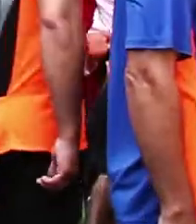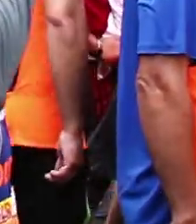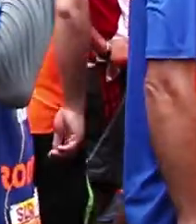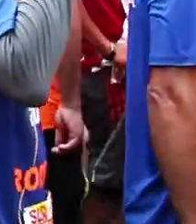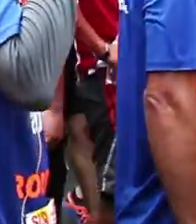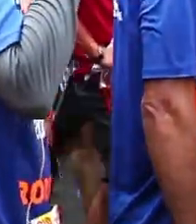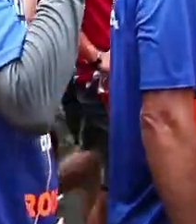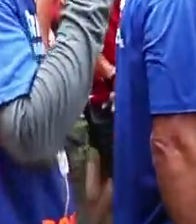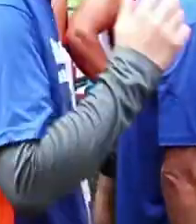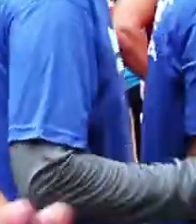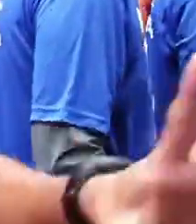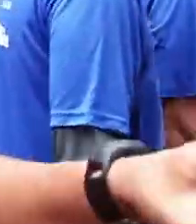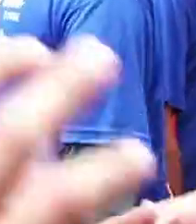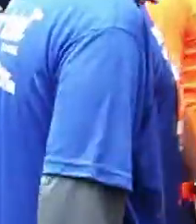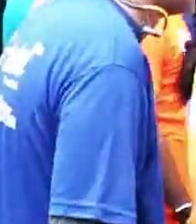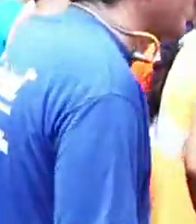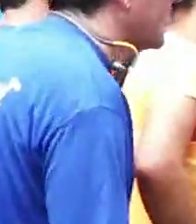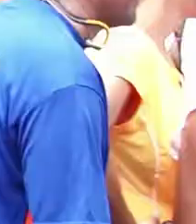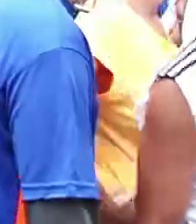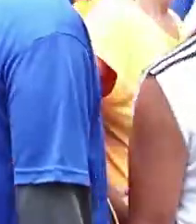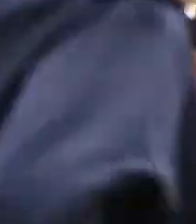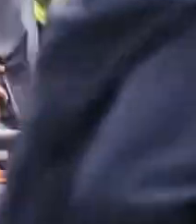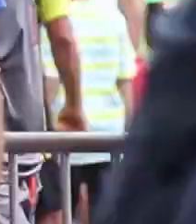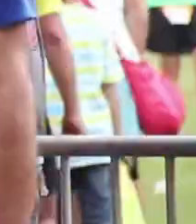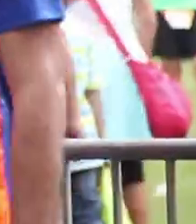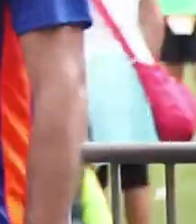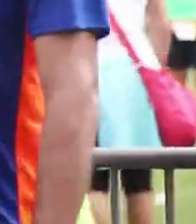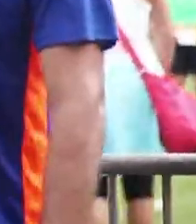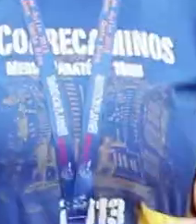Se me olvidó parar el reloj. Es lo último.